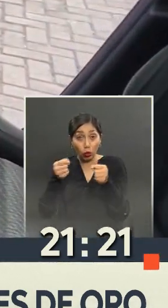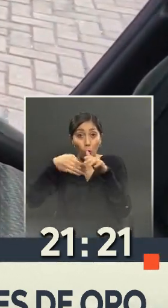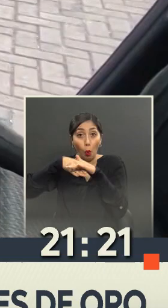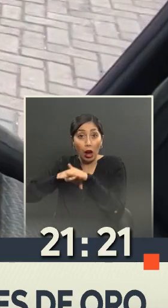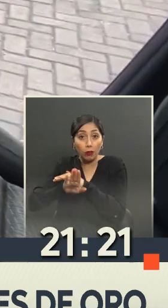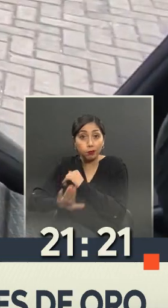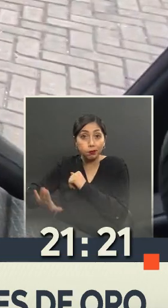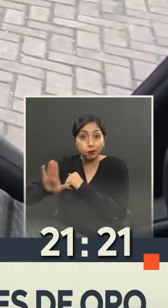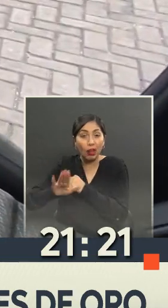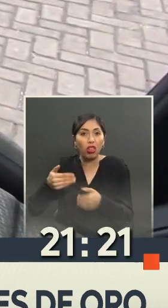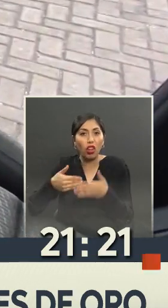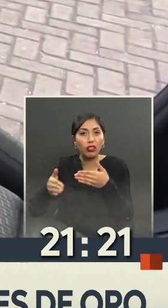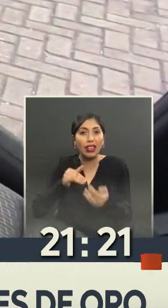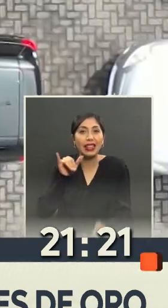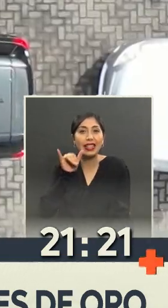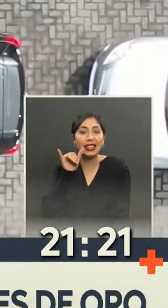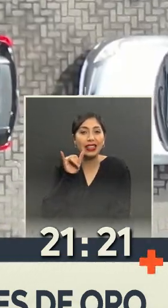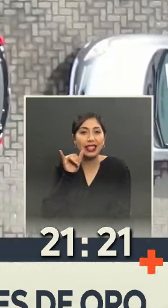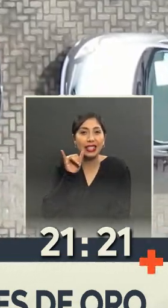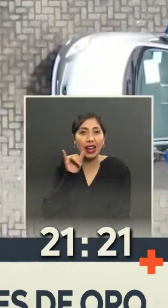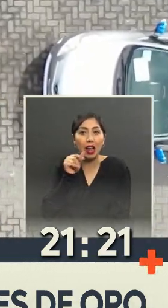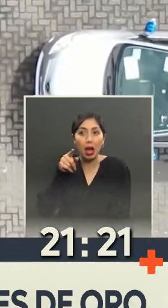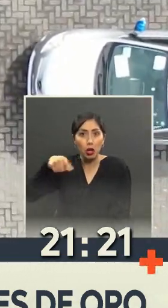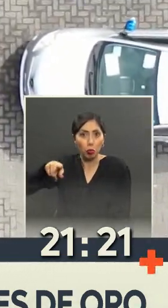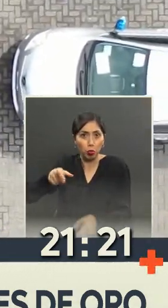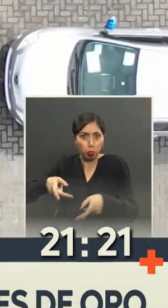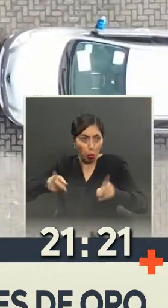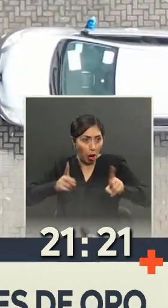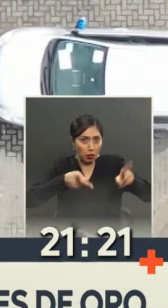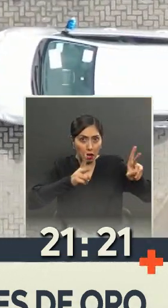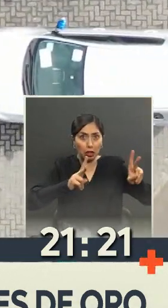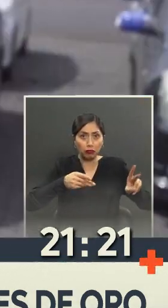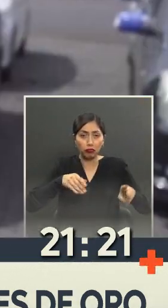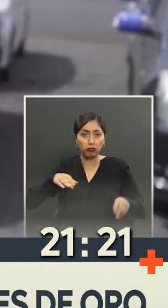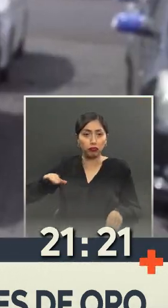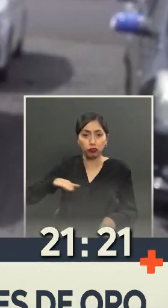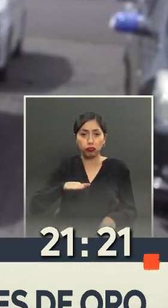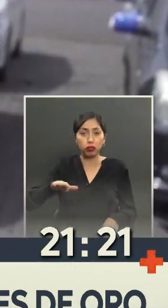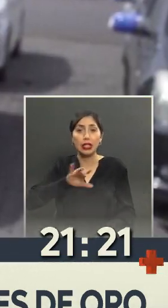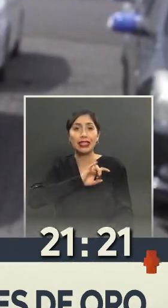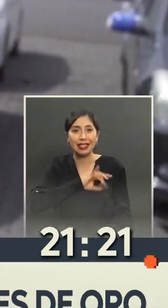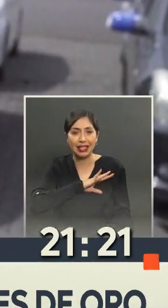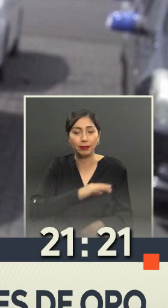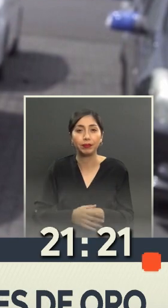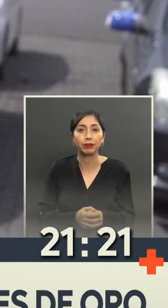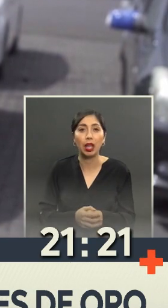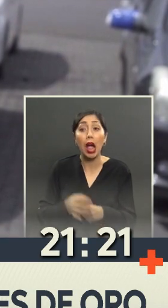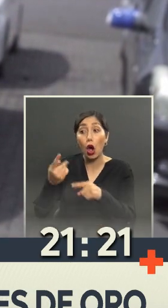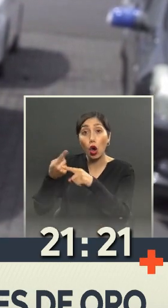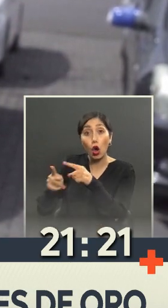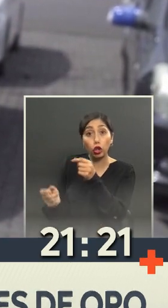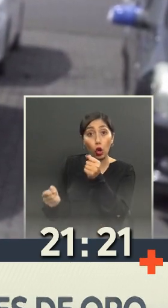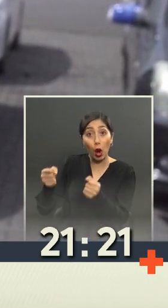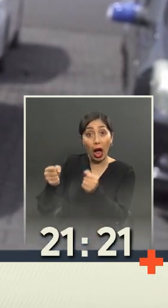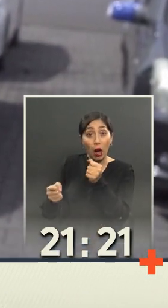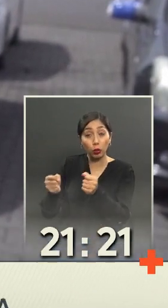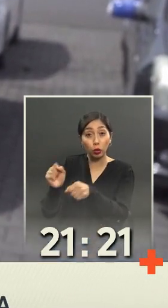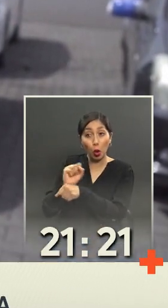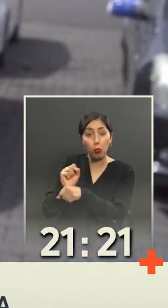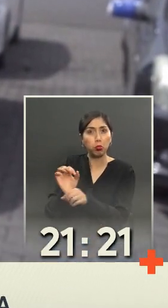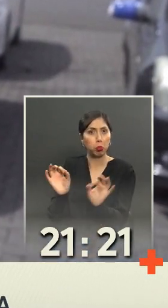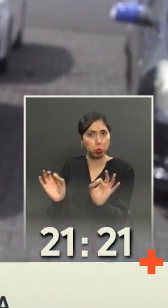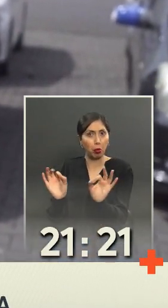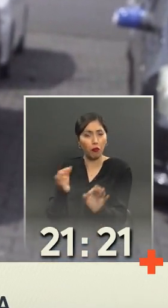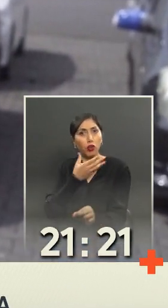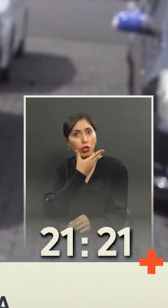iquique ninguno tiene restricciones para transitar por chiles y la verdad es que hay otros vehículos que están bastante bastante convenientes bastante